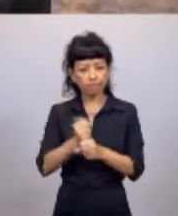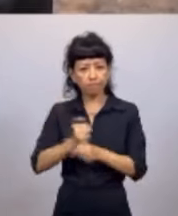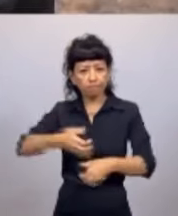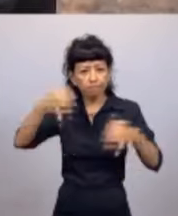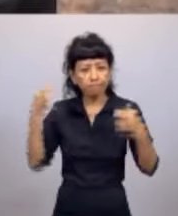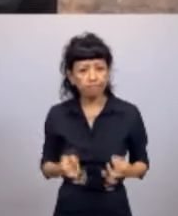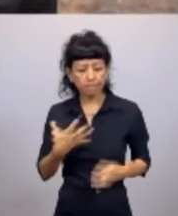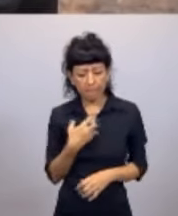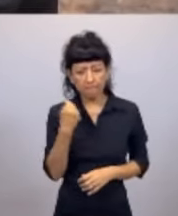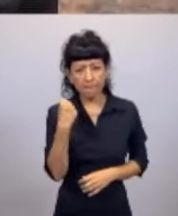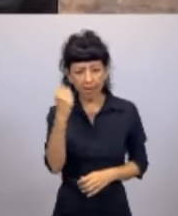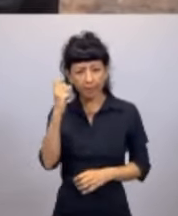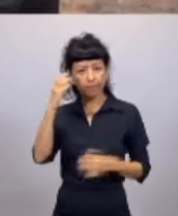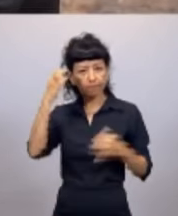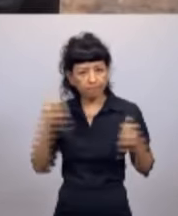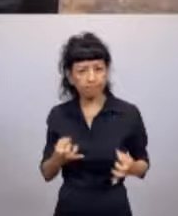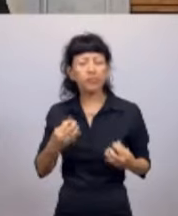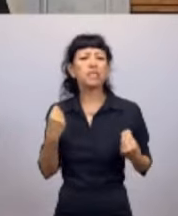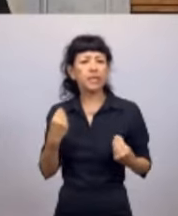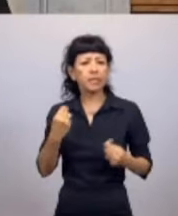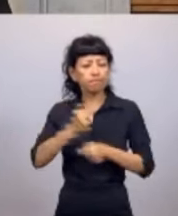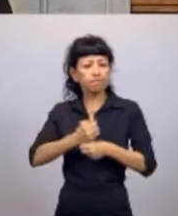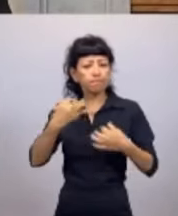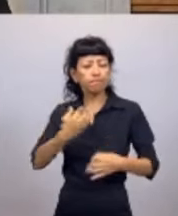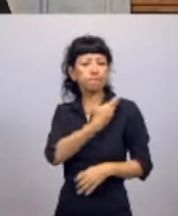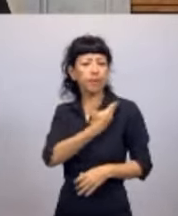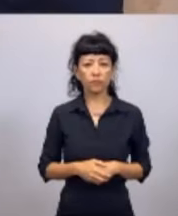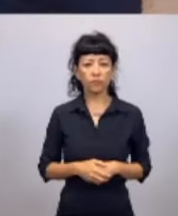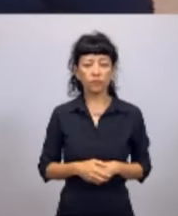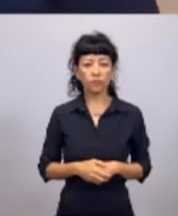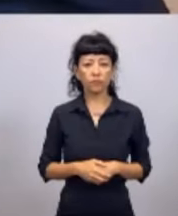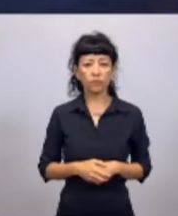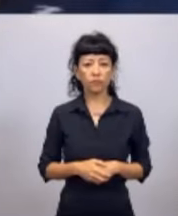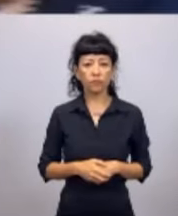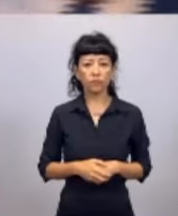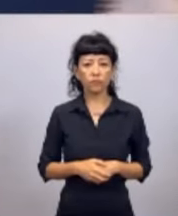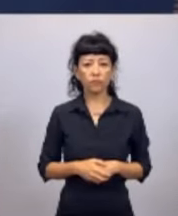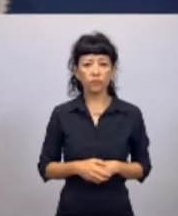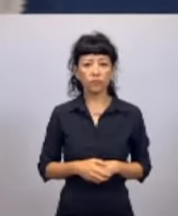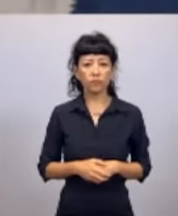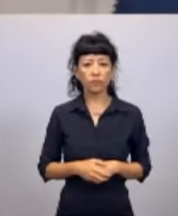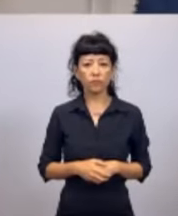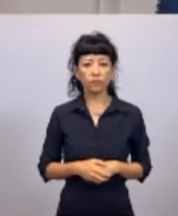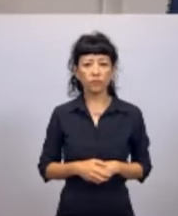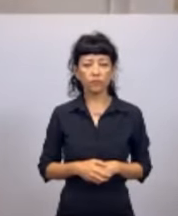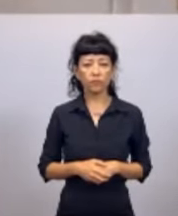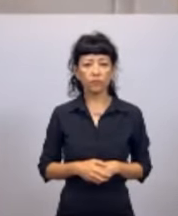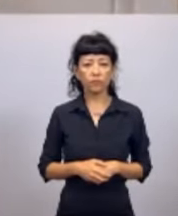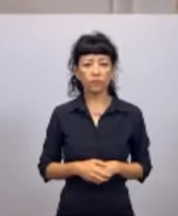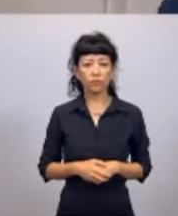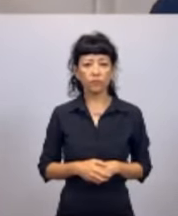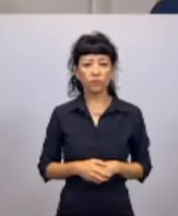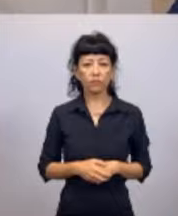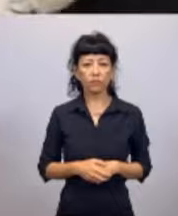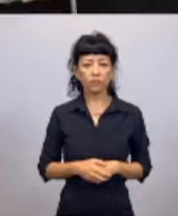narices que que diría aquel no el gobierno de Pedro Sánchez presume de foto con el Primer Ministro de Qatar de visita a España eh